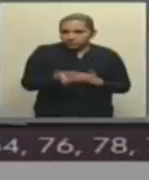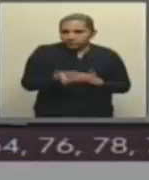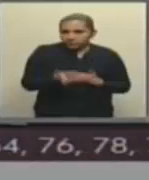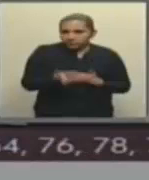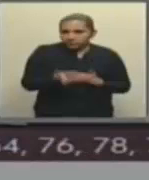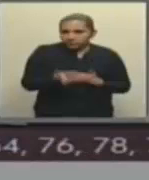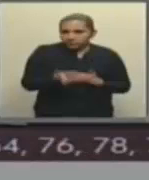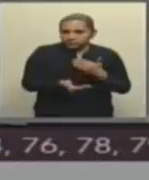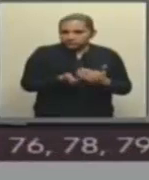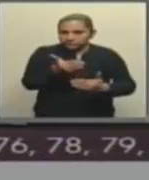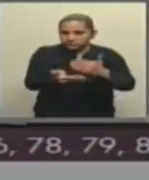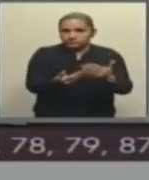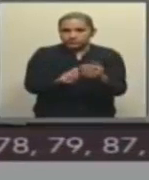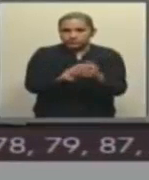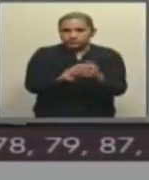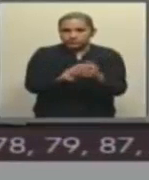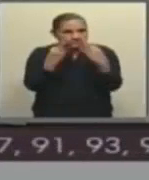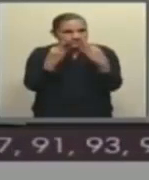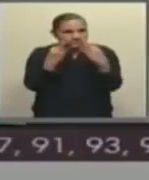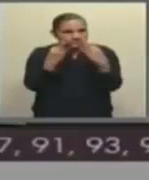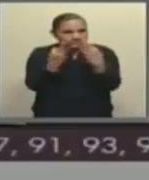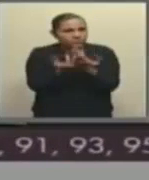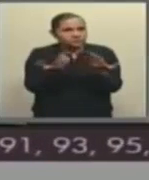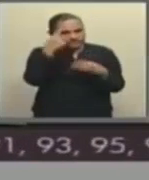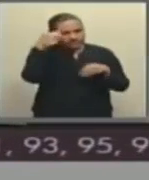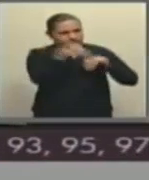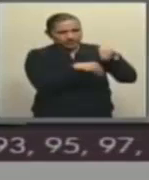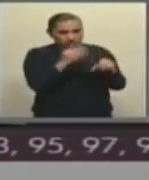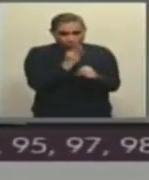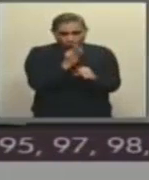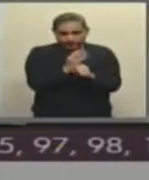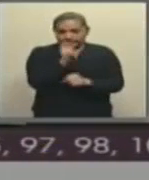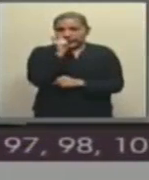andanada de reformas. Este solo es el principio.